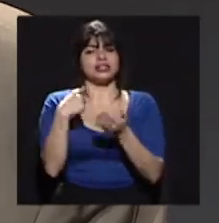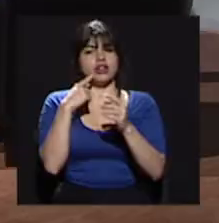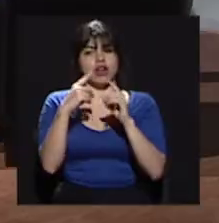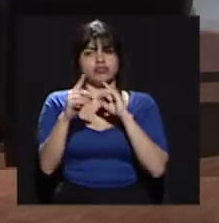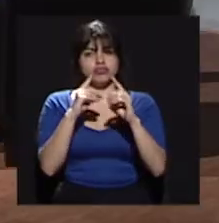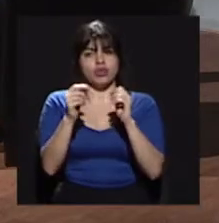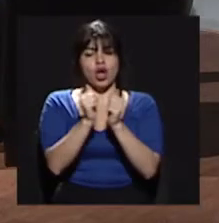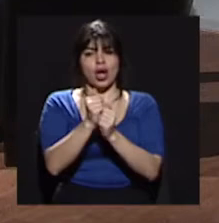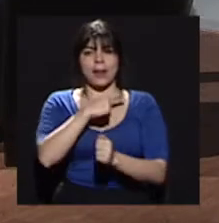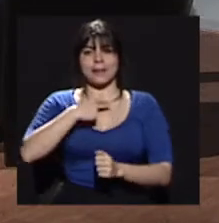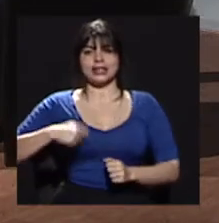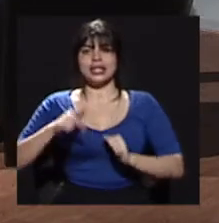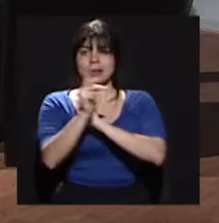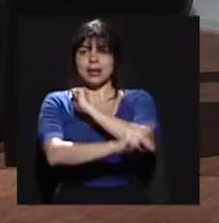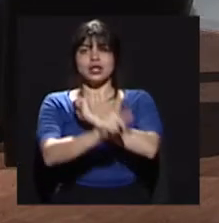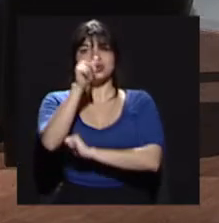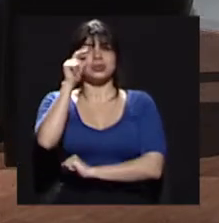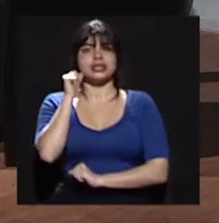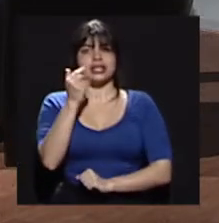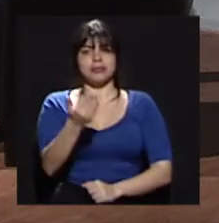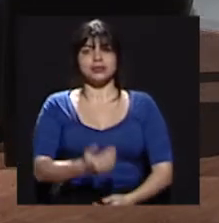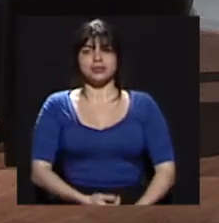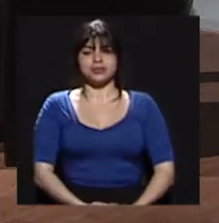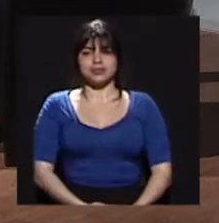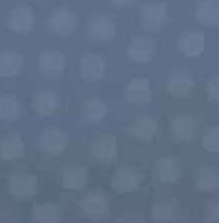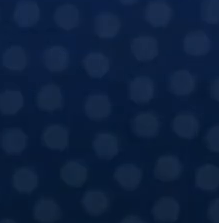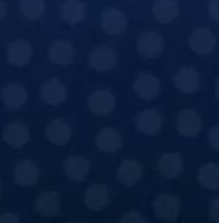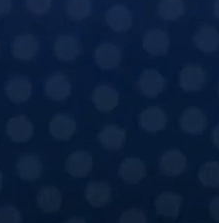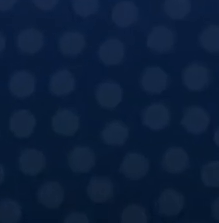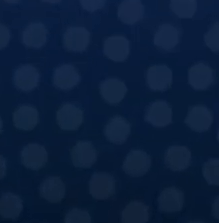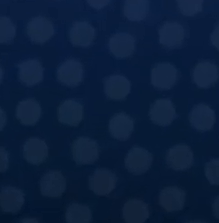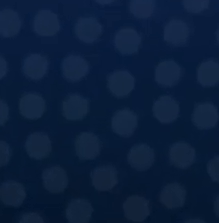con el presidente de la república luego iremos clic